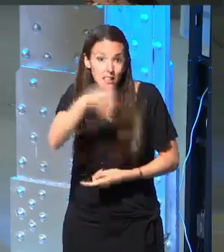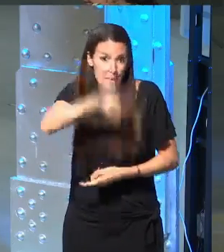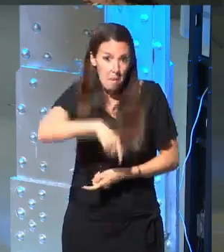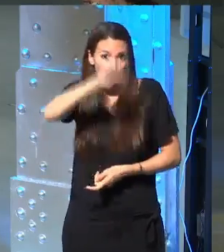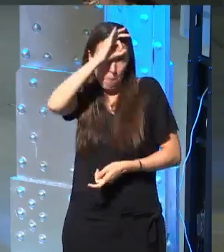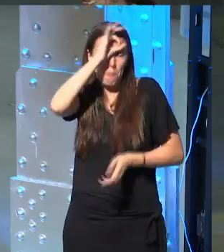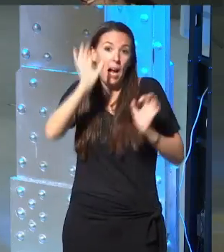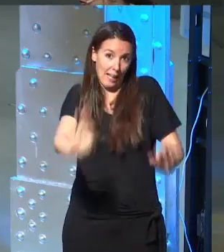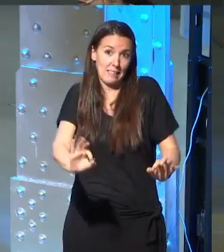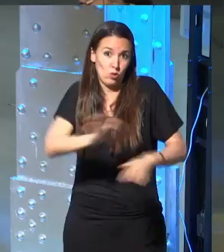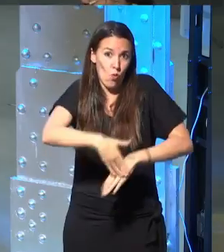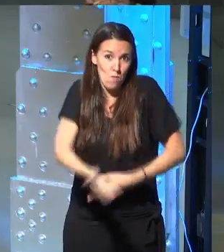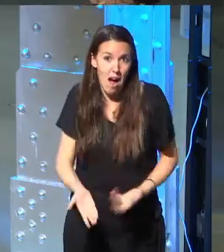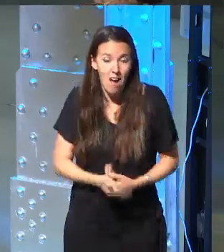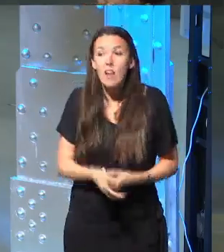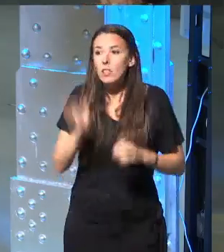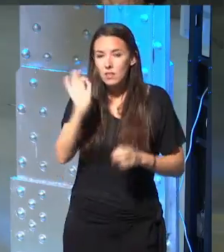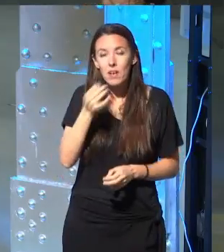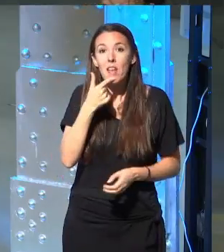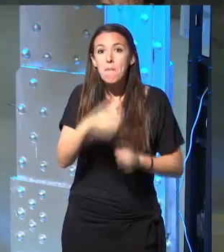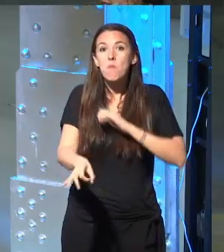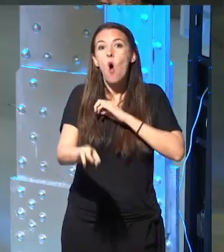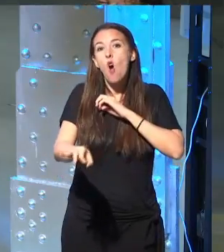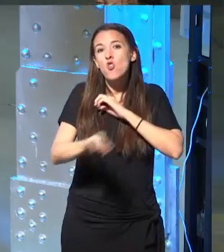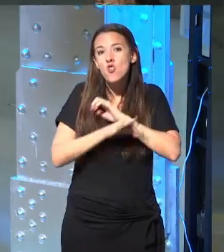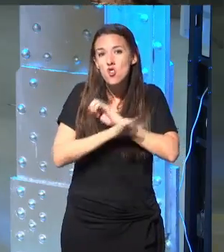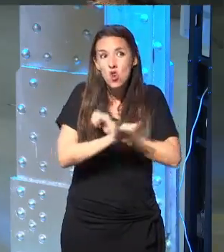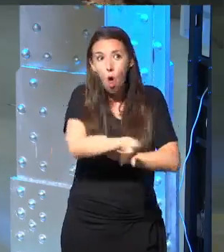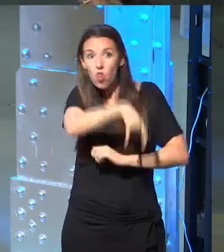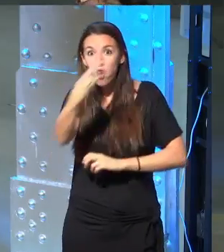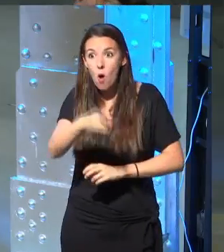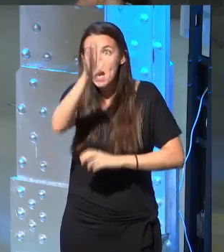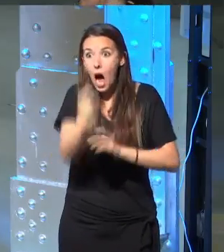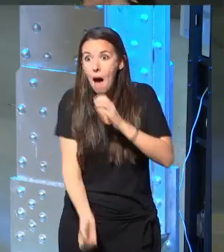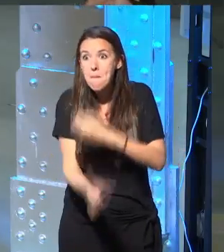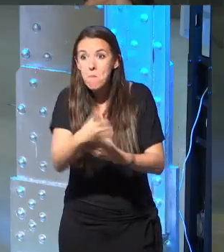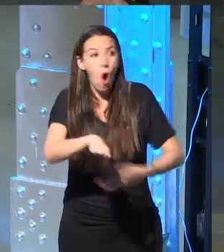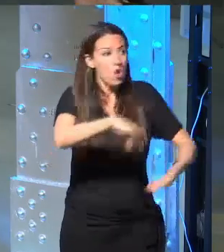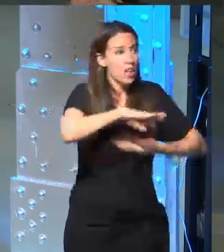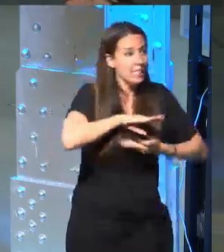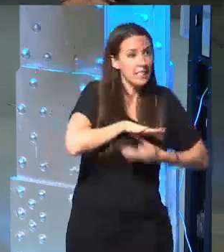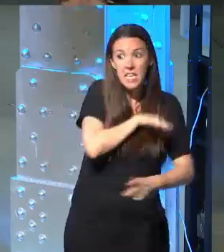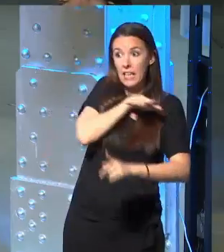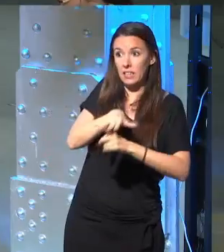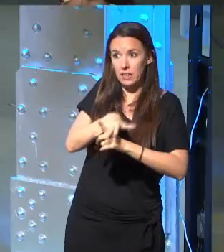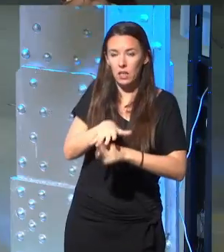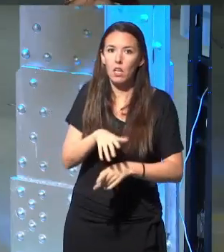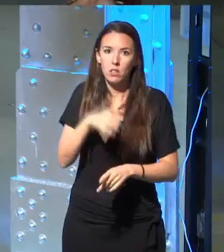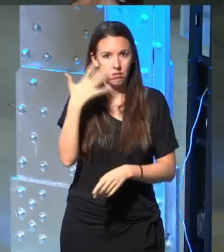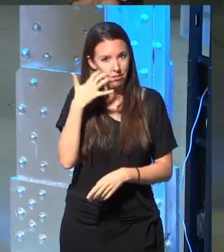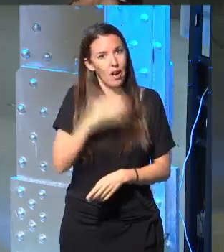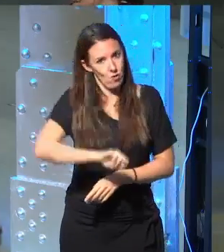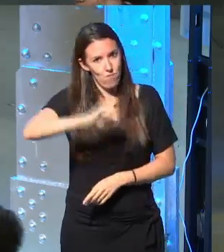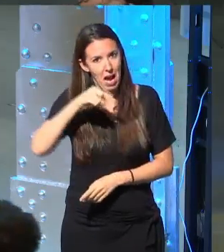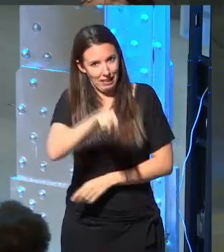también, ¿no? Efectivamente, porque entre que te aparezca un clon y que te siga Casillas... Sí. Hombre, más raro lo de Casillas. Pues, sí. Hay menos